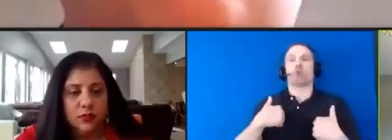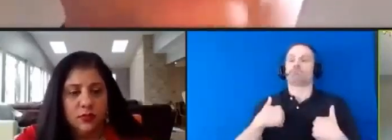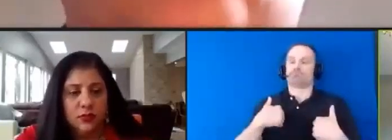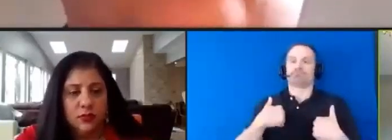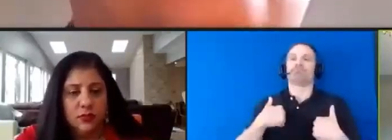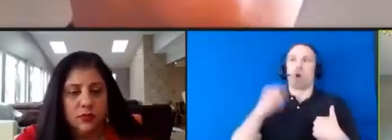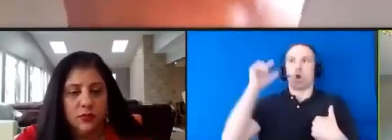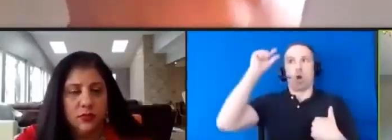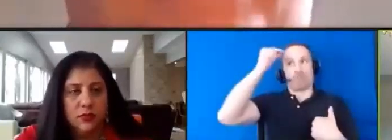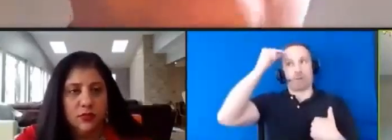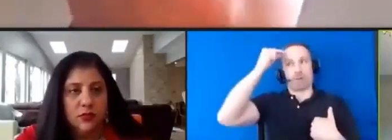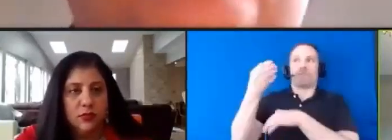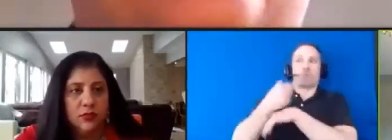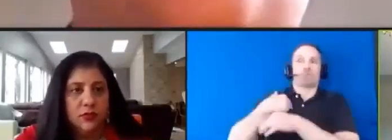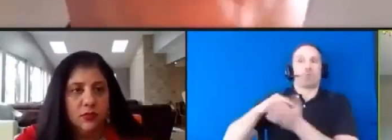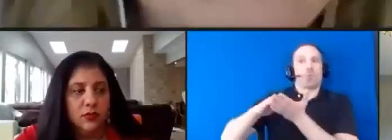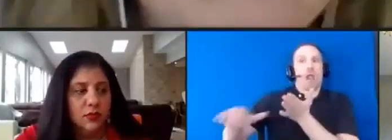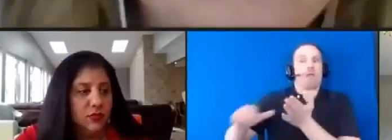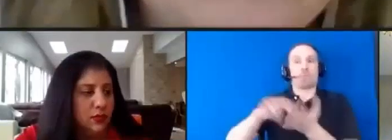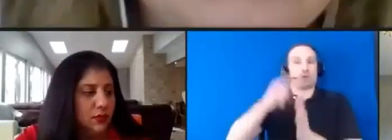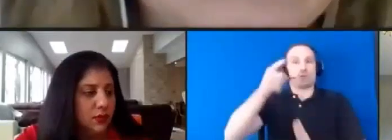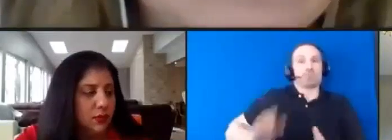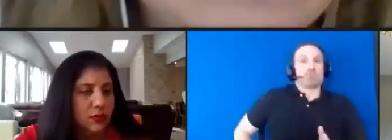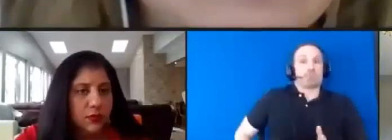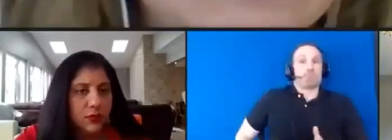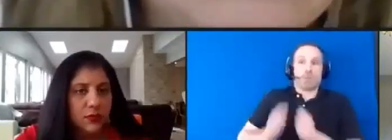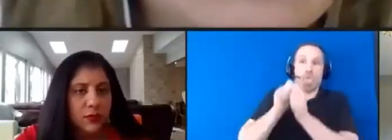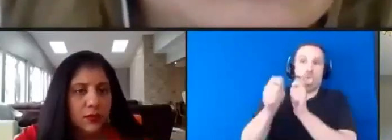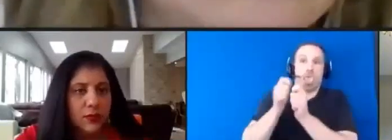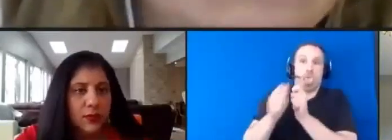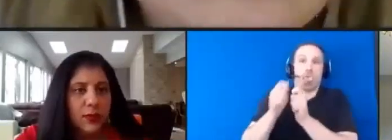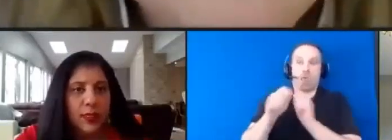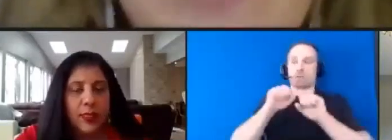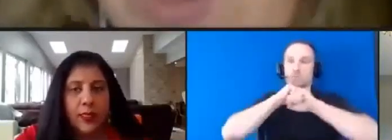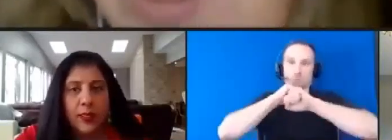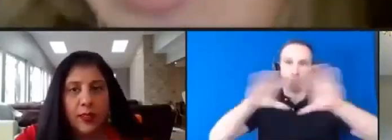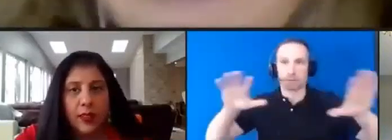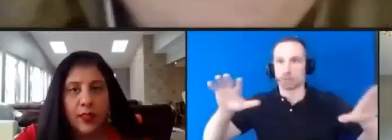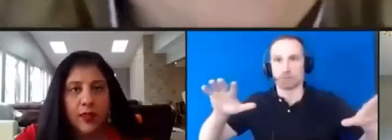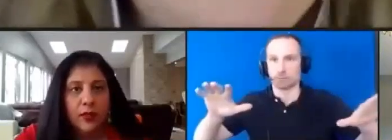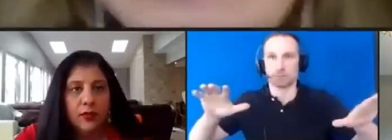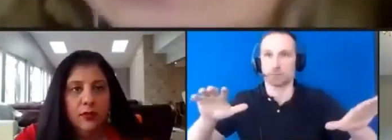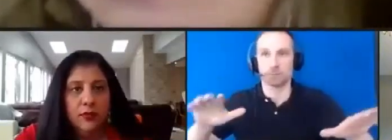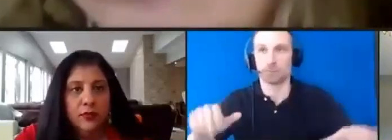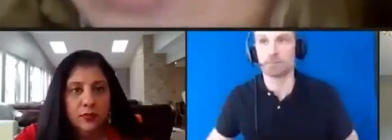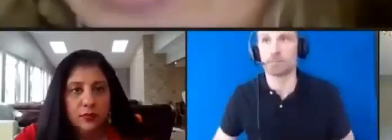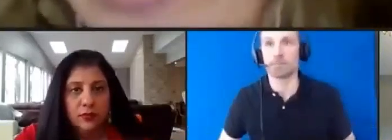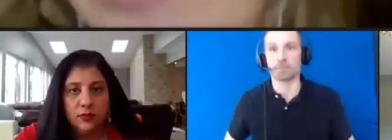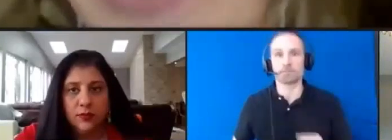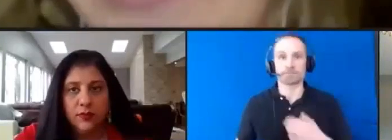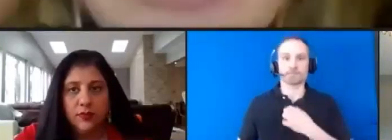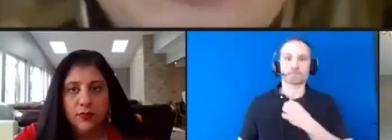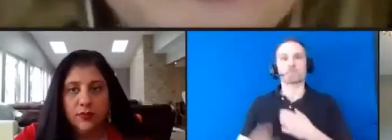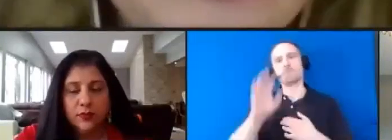pequeña cantidad por administrar la vacuna pero si las personas no tienen seguro médico o el